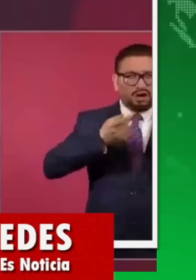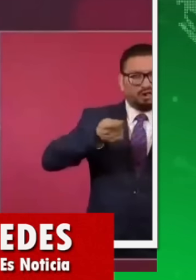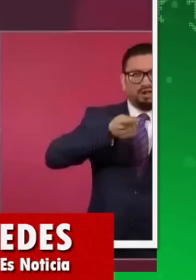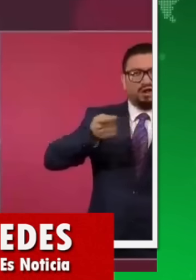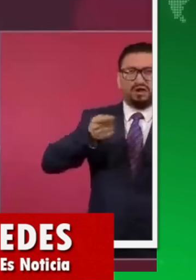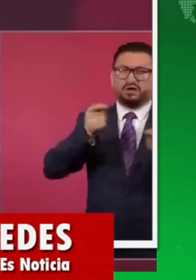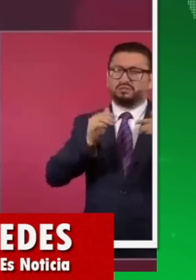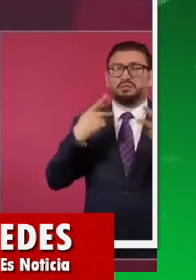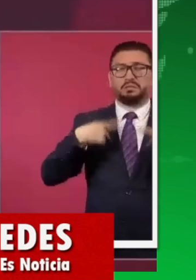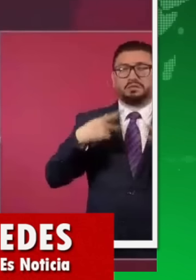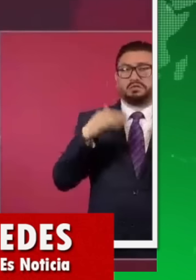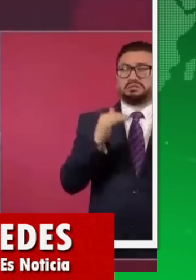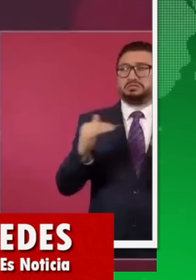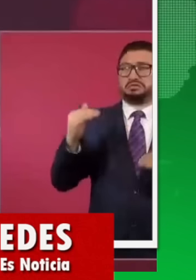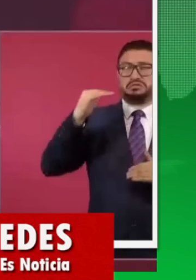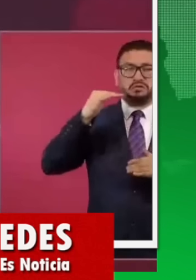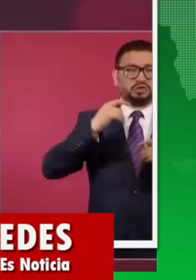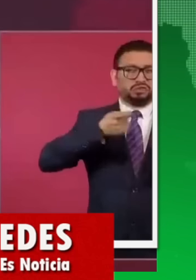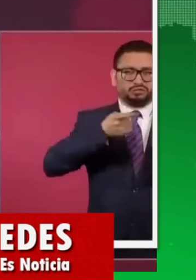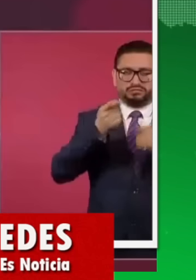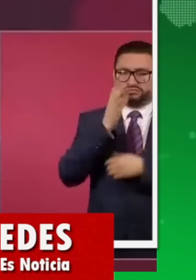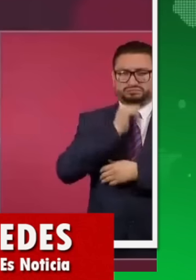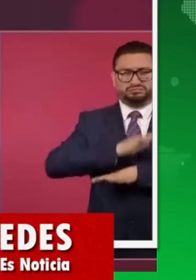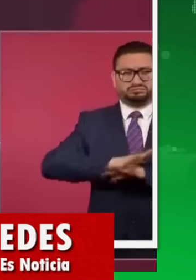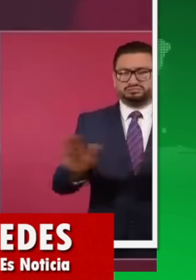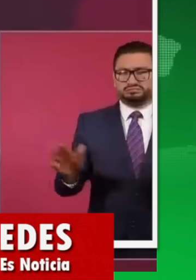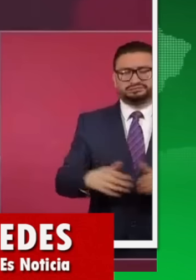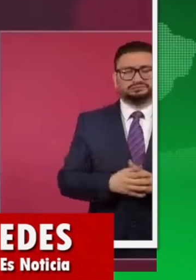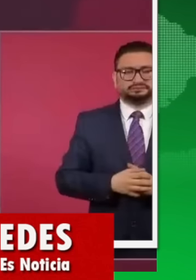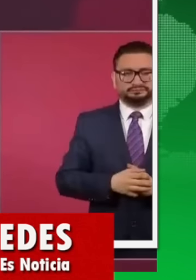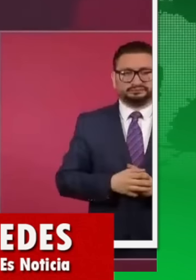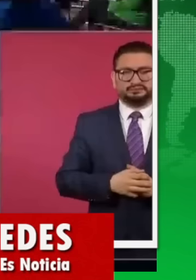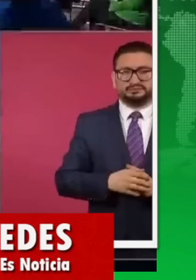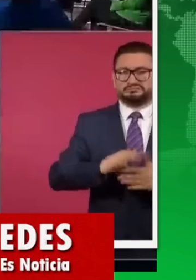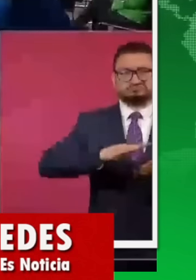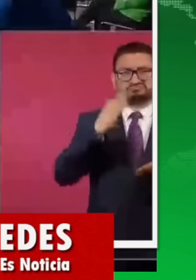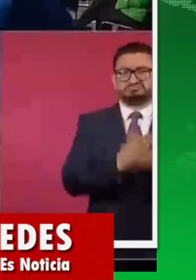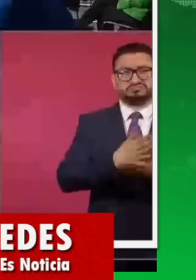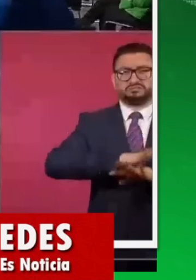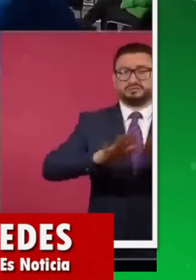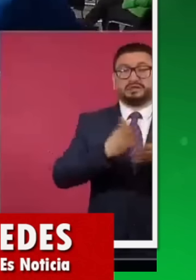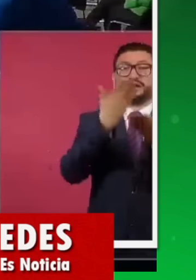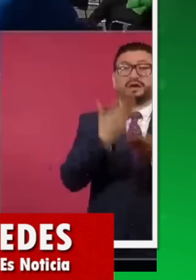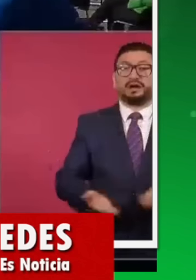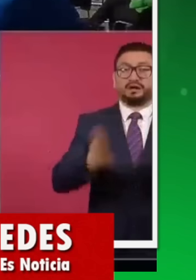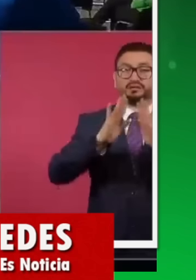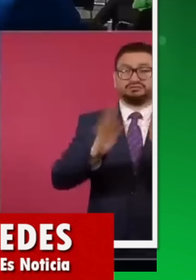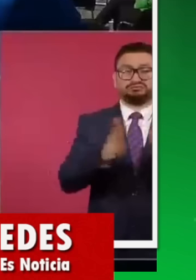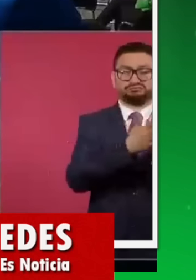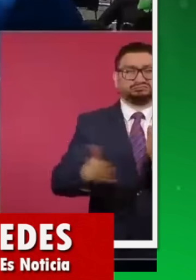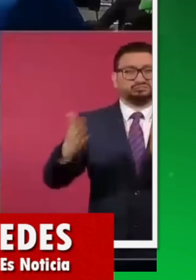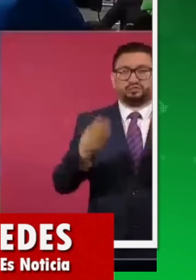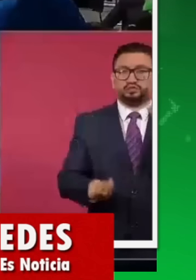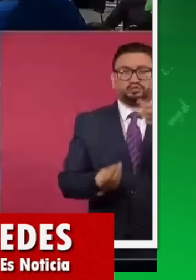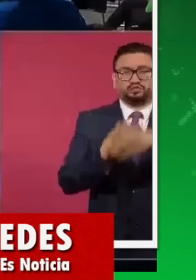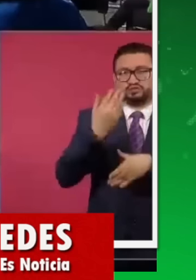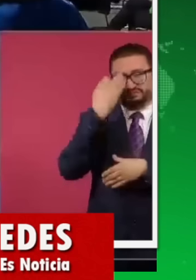sentían los dueños de México ya estamos en otros tiempos tenemos que